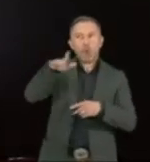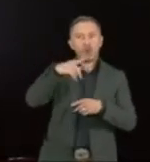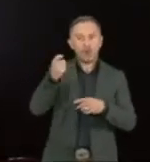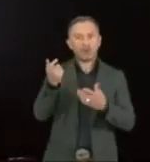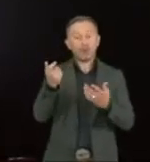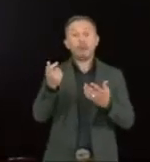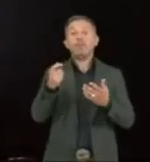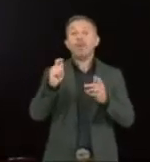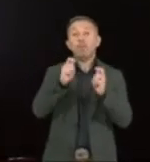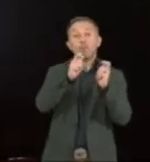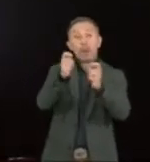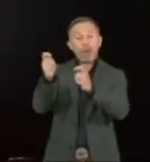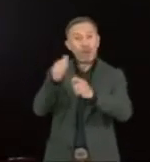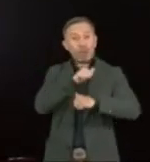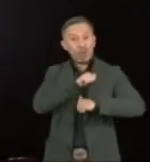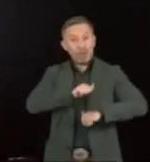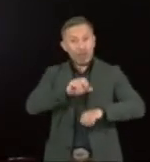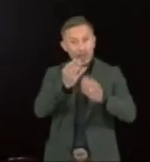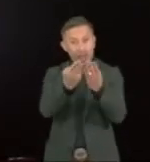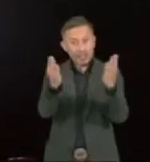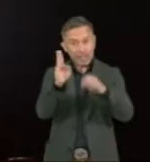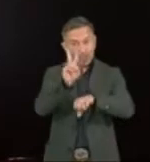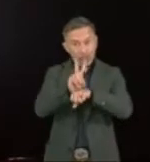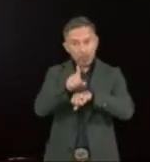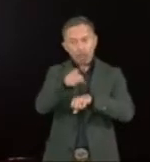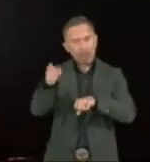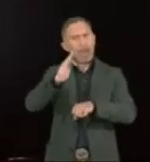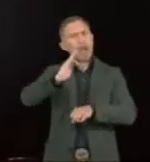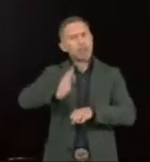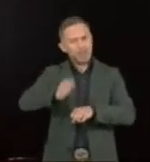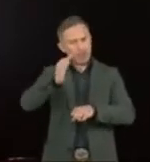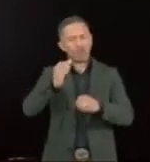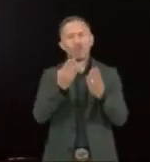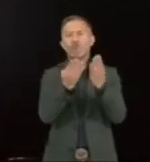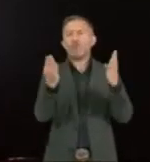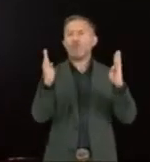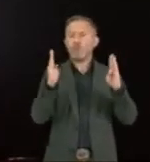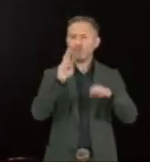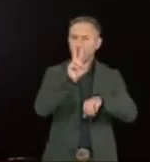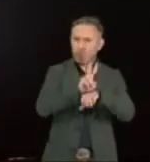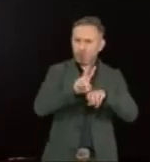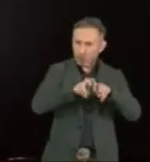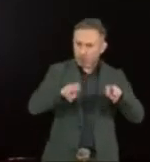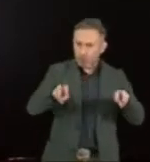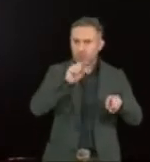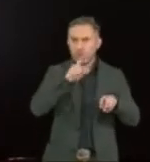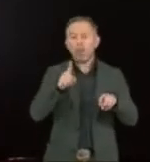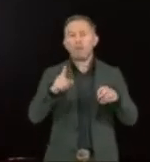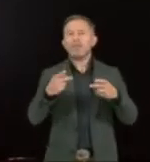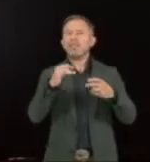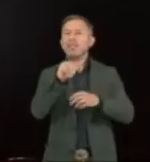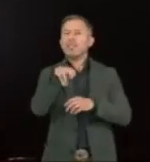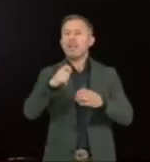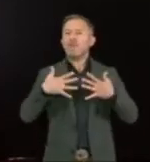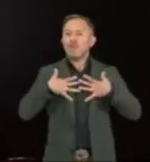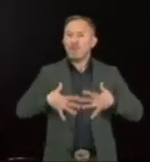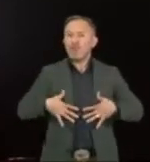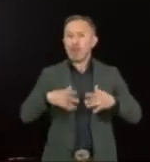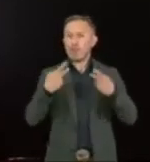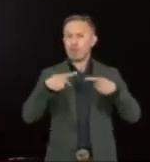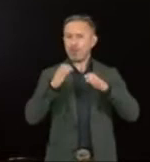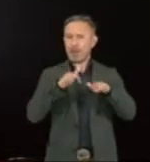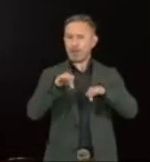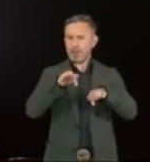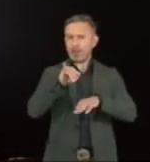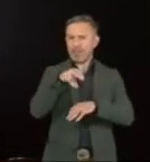funcionales de casilla a la experiencia y eficacia del servicio profesional electoral y de todo el personal del ine al apoyo invaluable